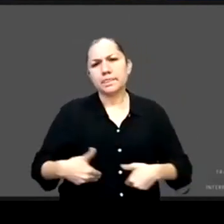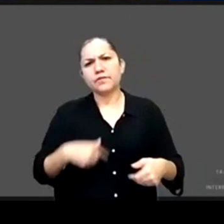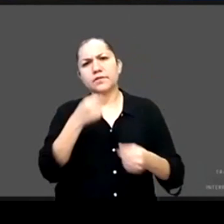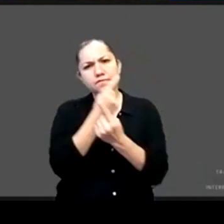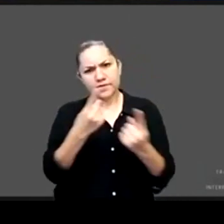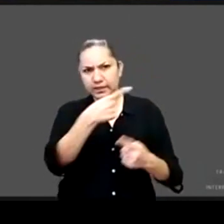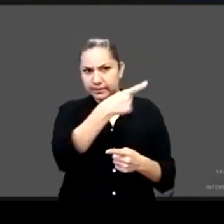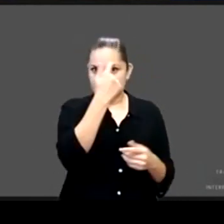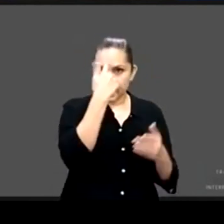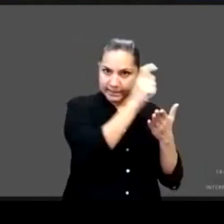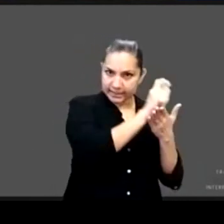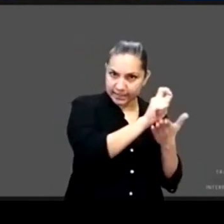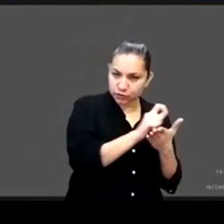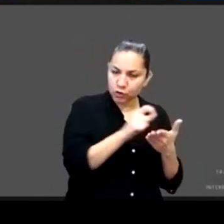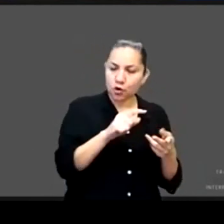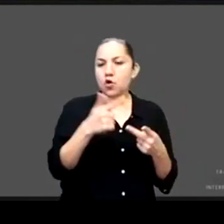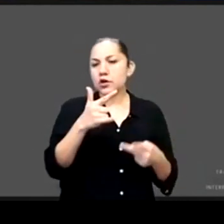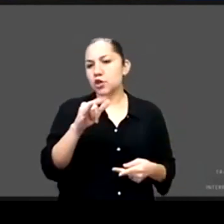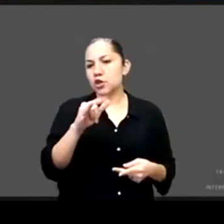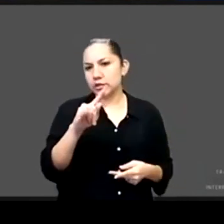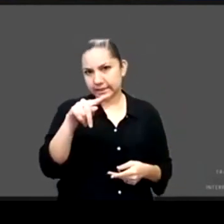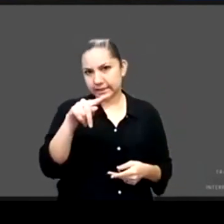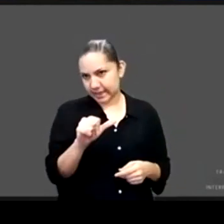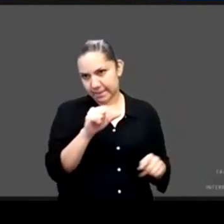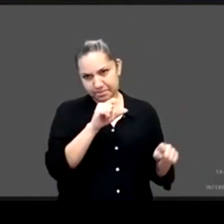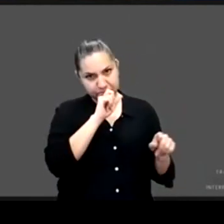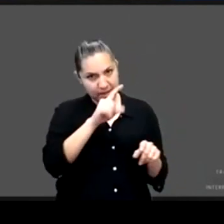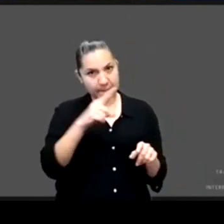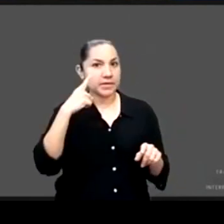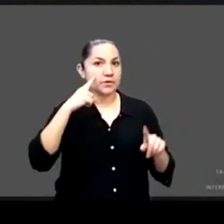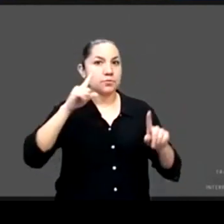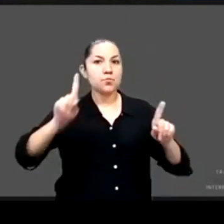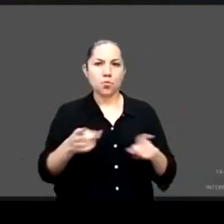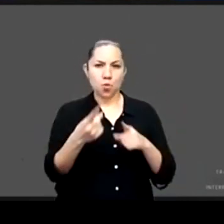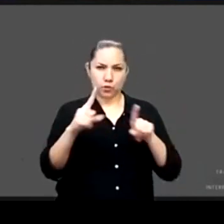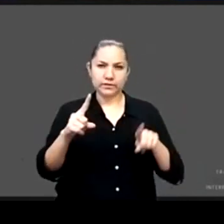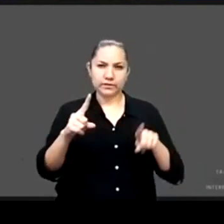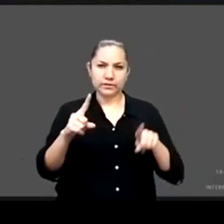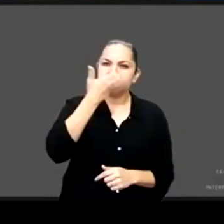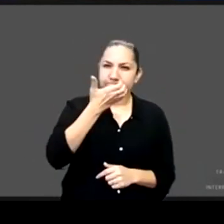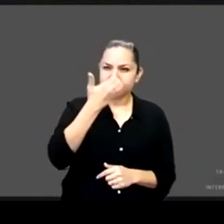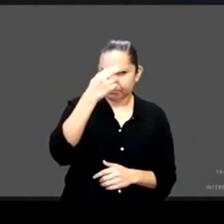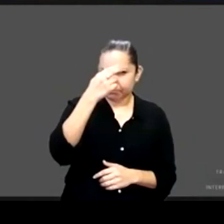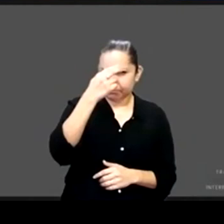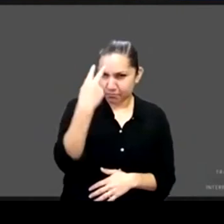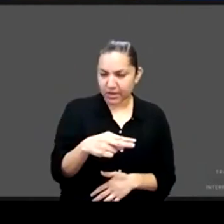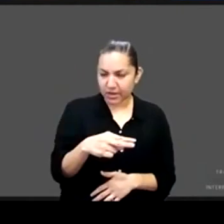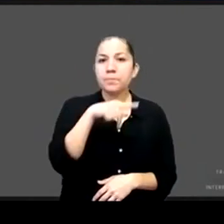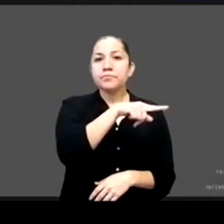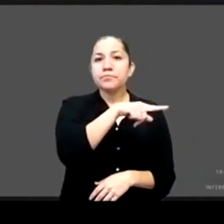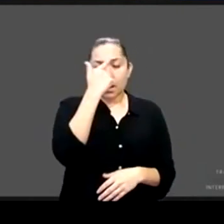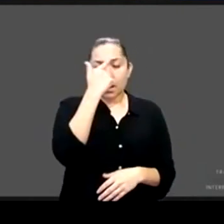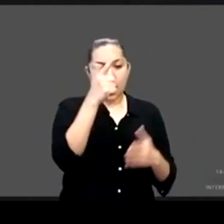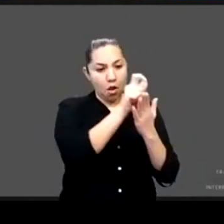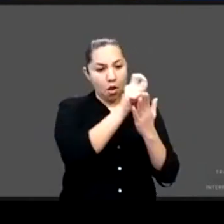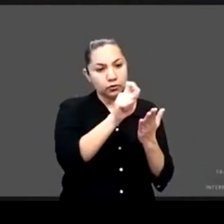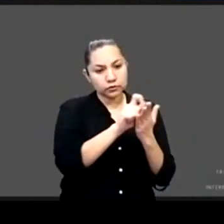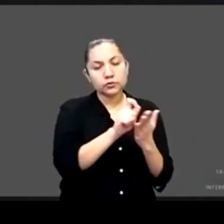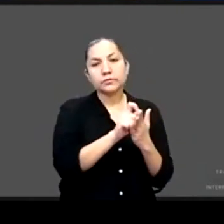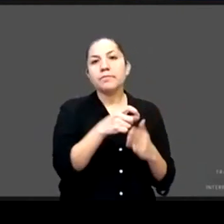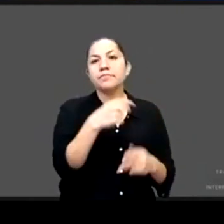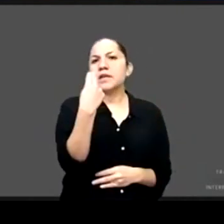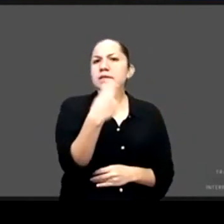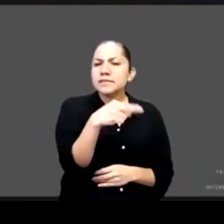blues y la música popular. Es autor de la columna semanal Cortando Rábanos del